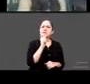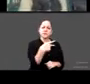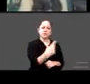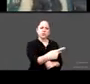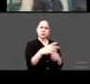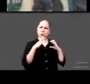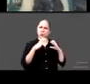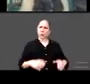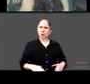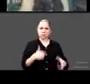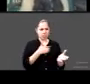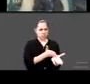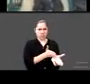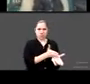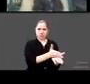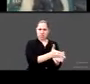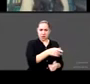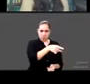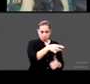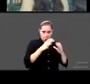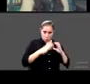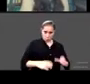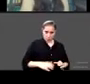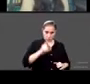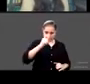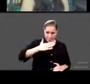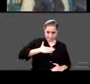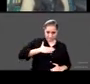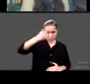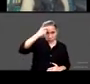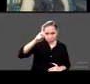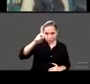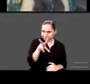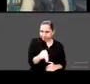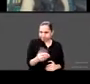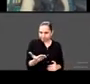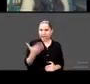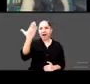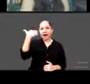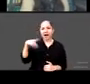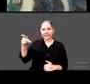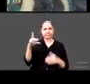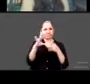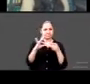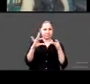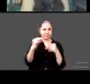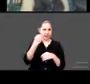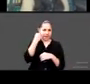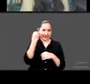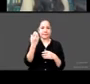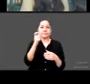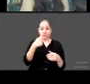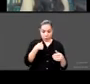que no le pertenece. La catedrática Marta Mora de la Universidad Iberoamericana decía que con el cuerpo entramos al mundo. Por lo